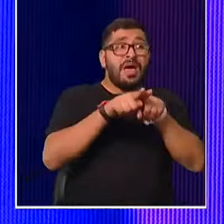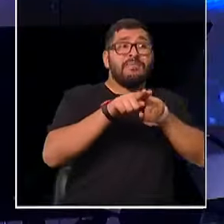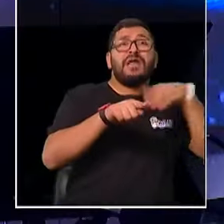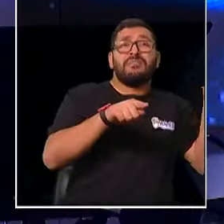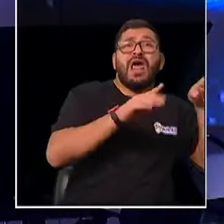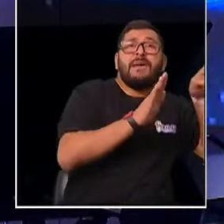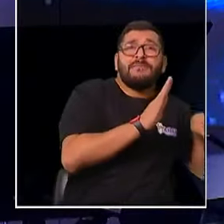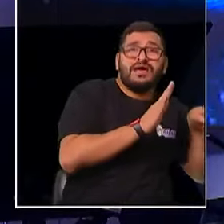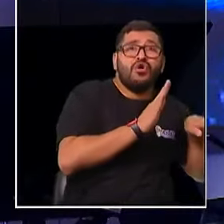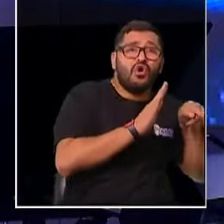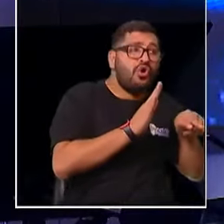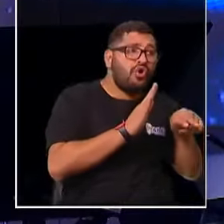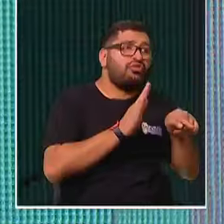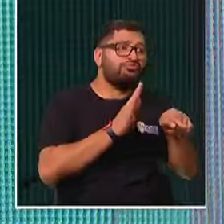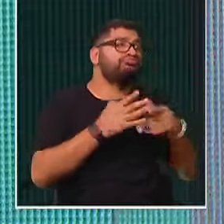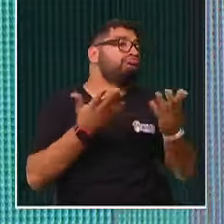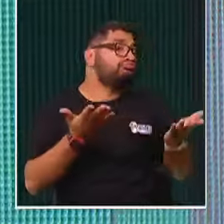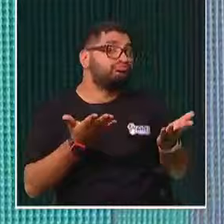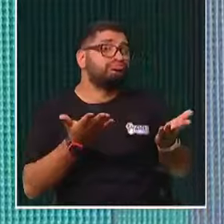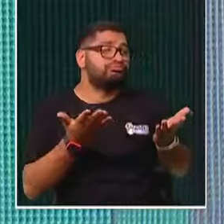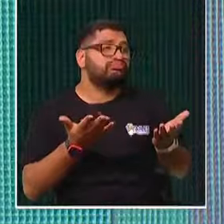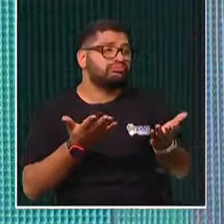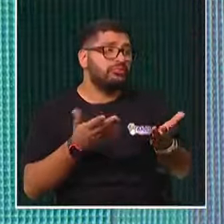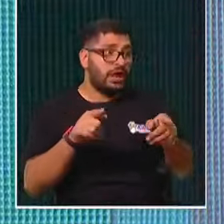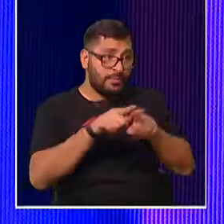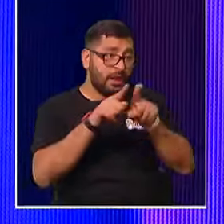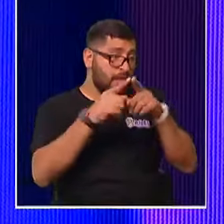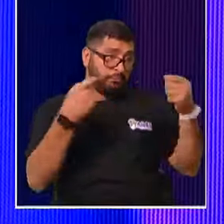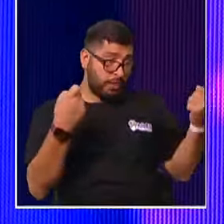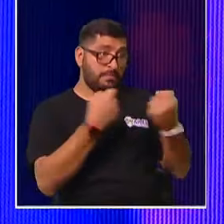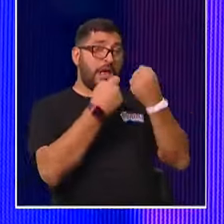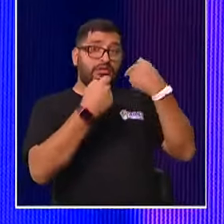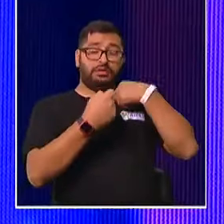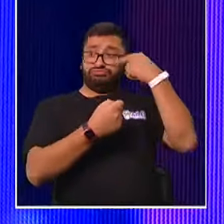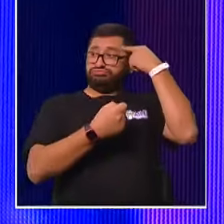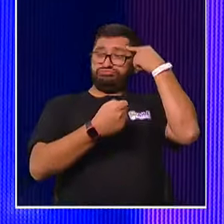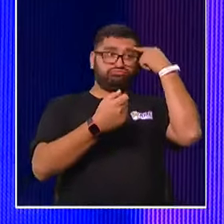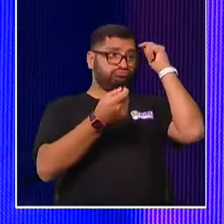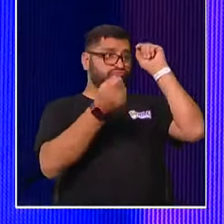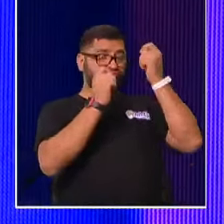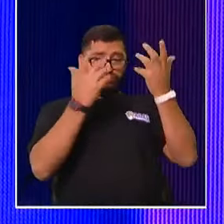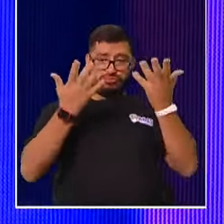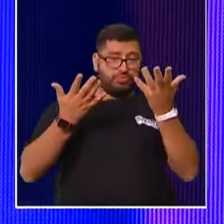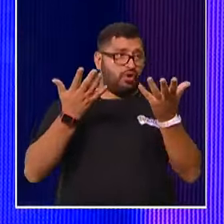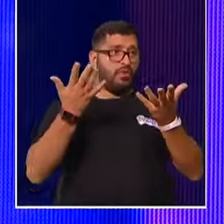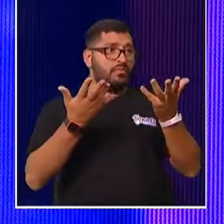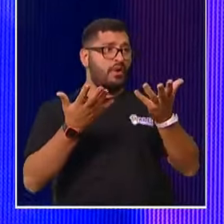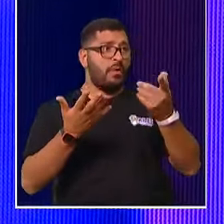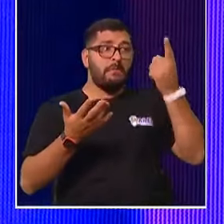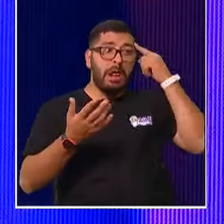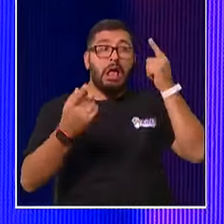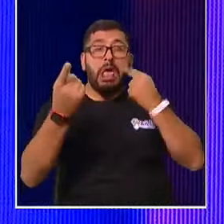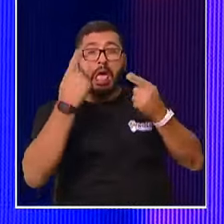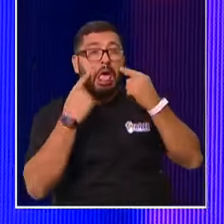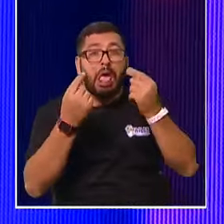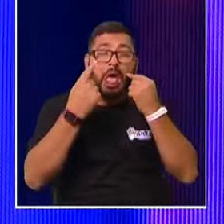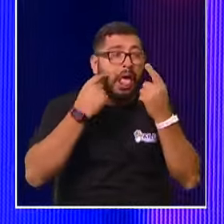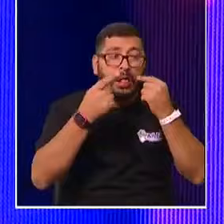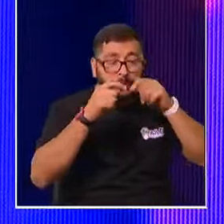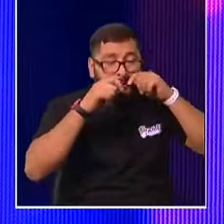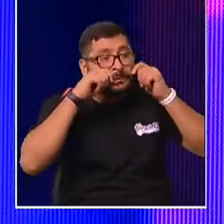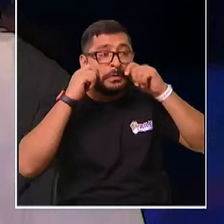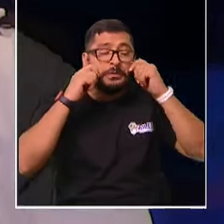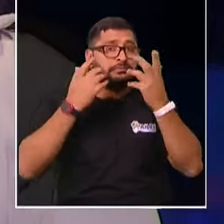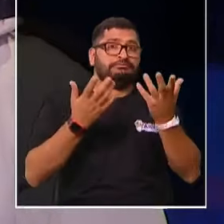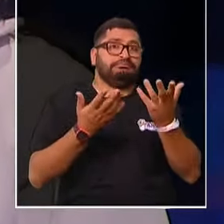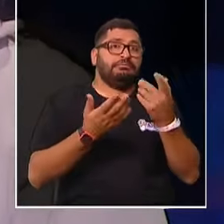¿Ha sido esto un impacto porque la ha visto secarse las lágrimas varias veces durante la entrevista? ¿Qué quisieras decir tú?